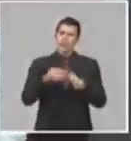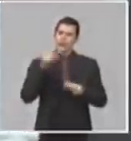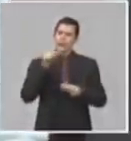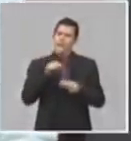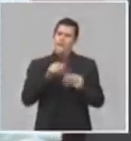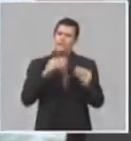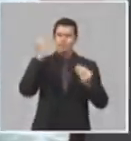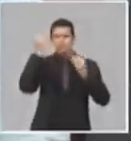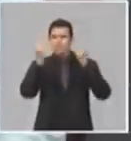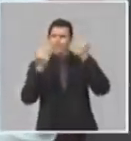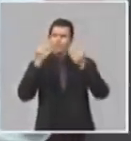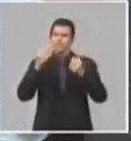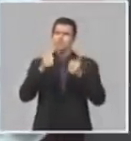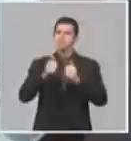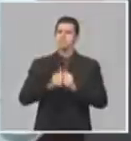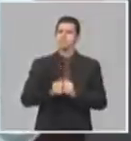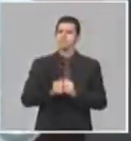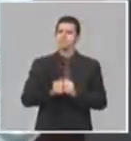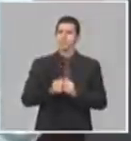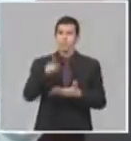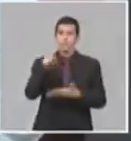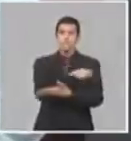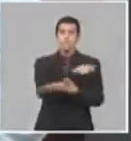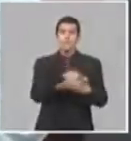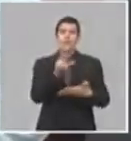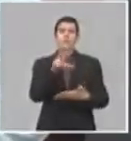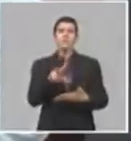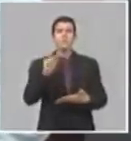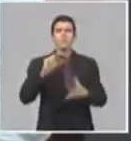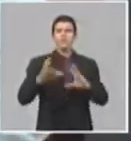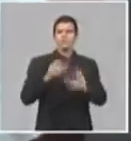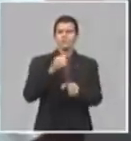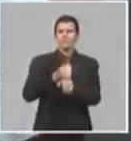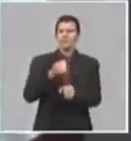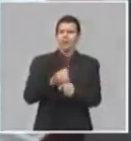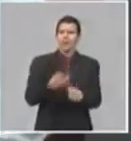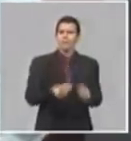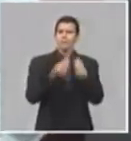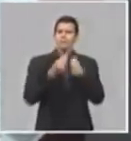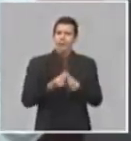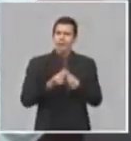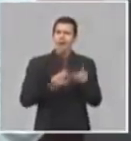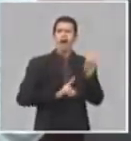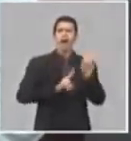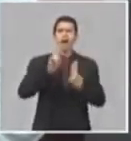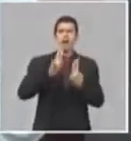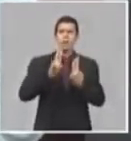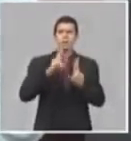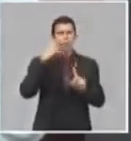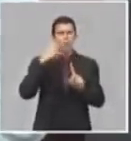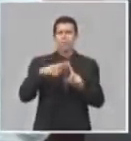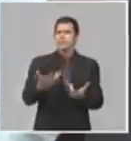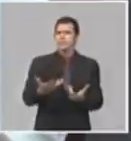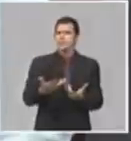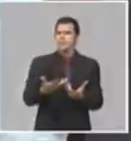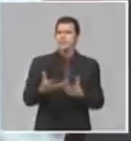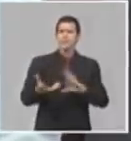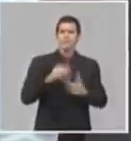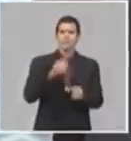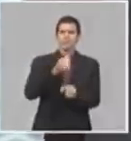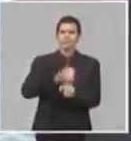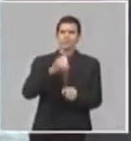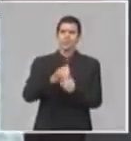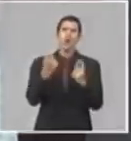la situación de crisis que ya hoy queda aquí aprobado en el Consejo de Ministros y que vamos a iniciar de inmediato su implementación.